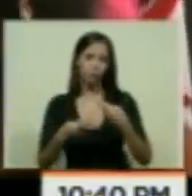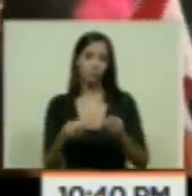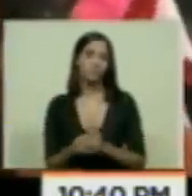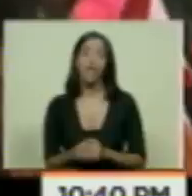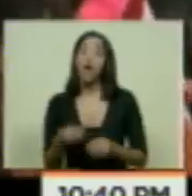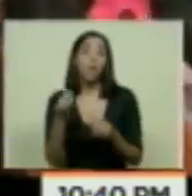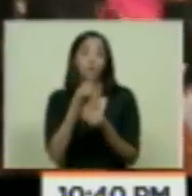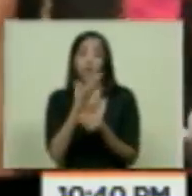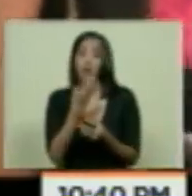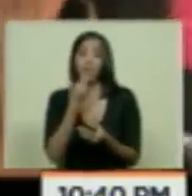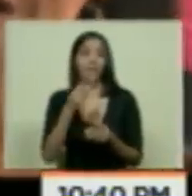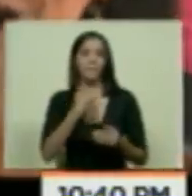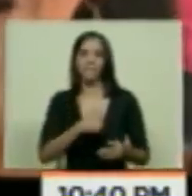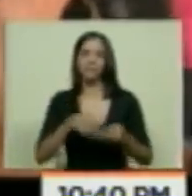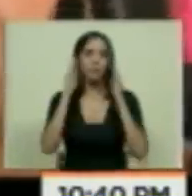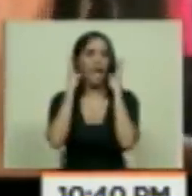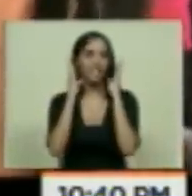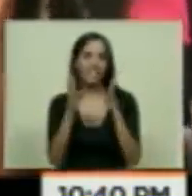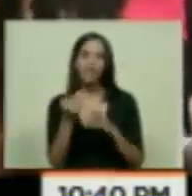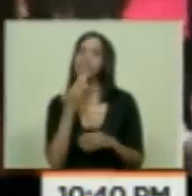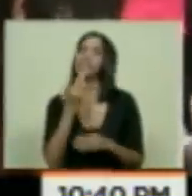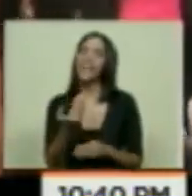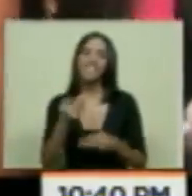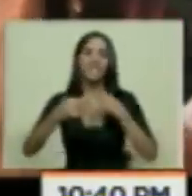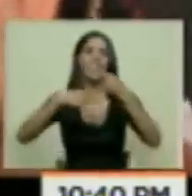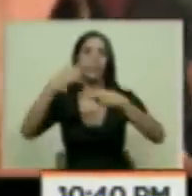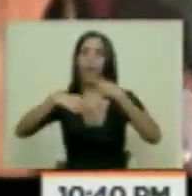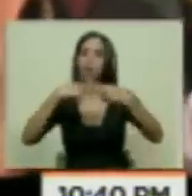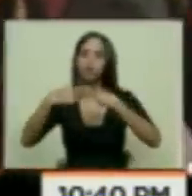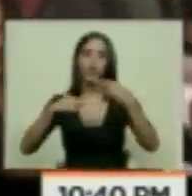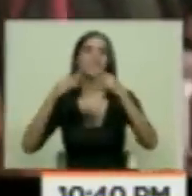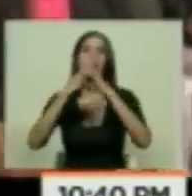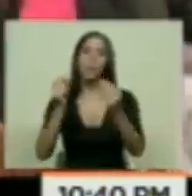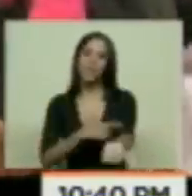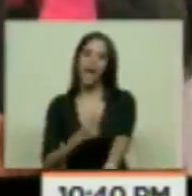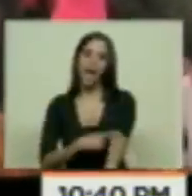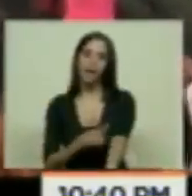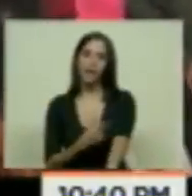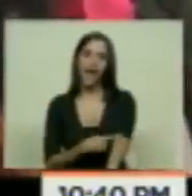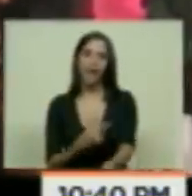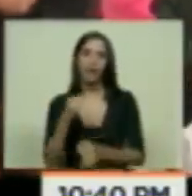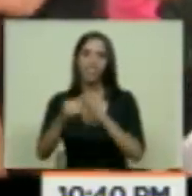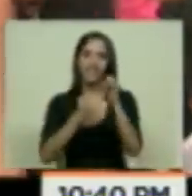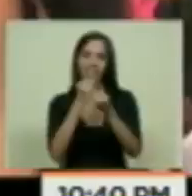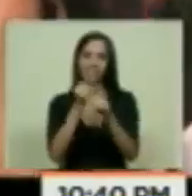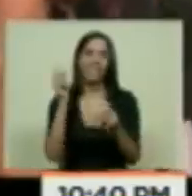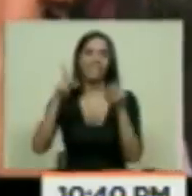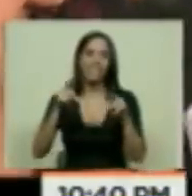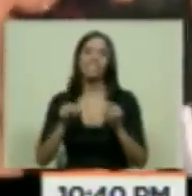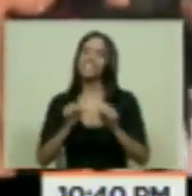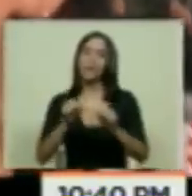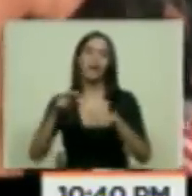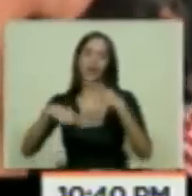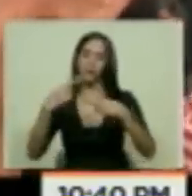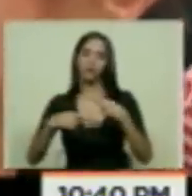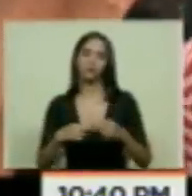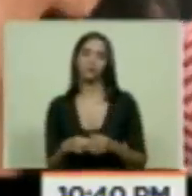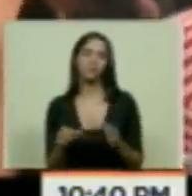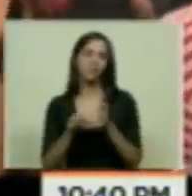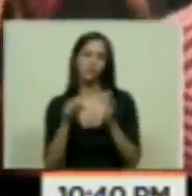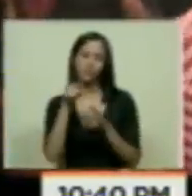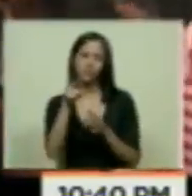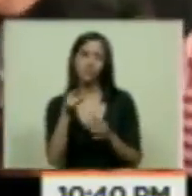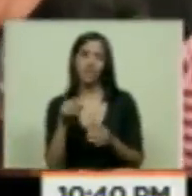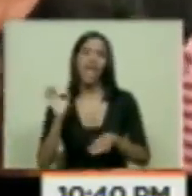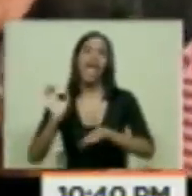el presidente muy atento, le doy gracias a la revolución y a todos mis hermanos extranjeros que están aquí, porque sigamos la revolución. ¿De dónde viene usted? ¿De qué país? De